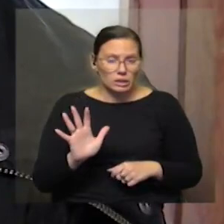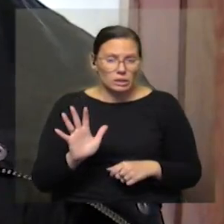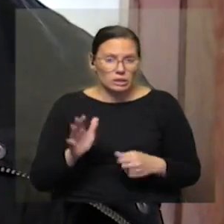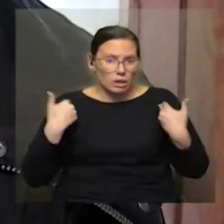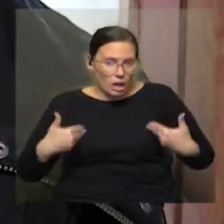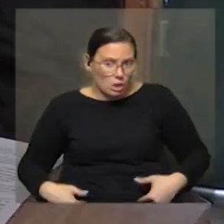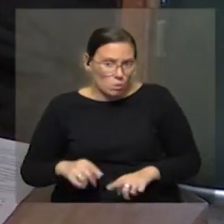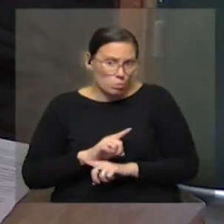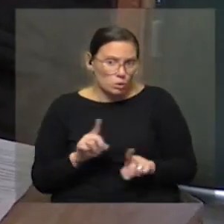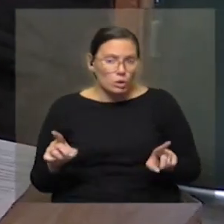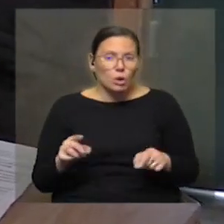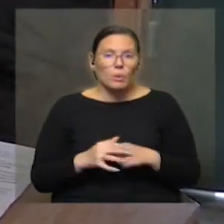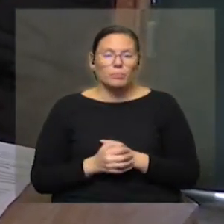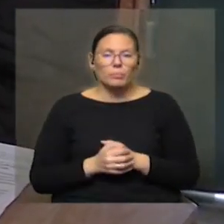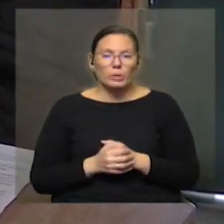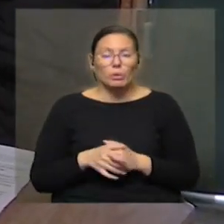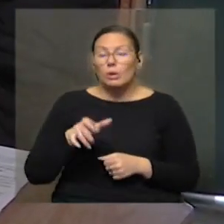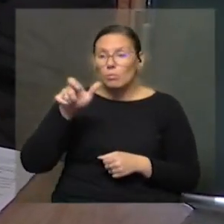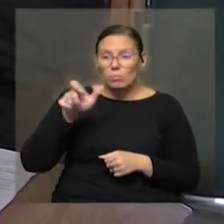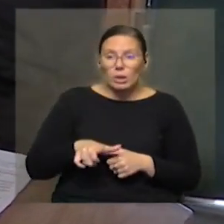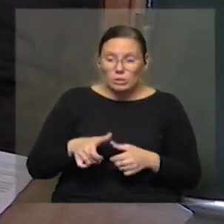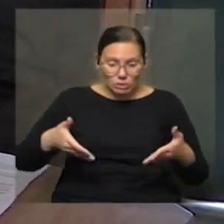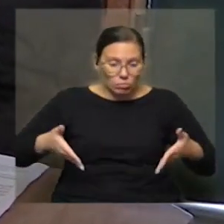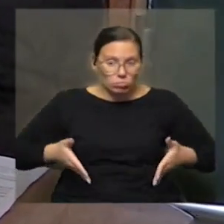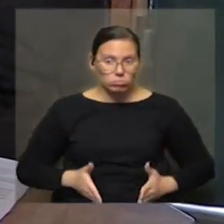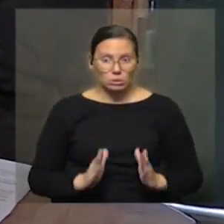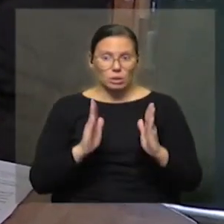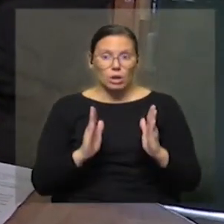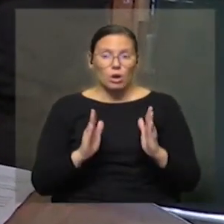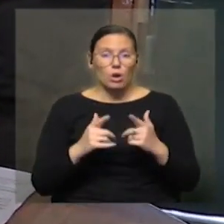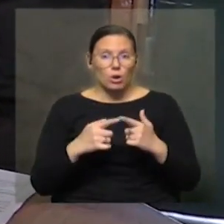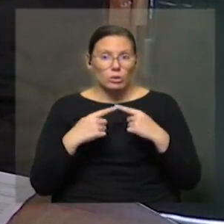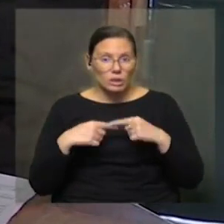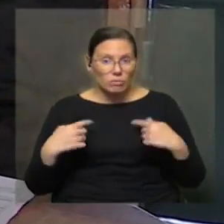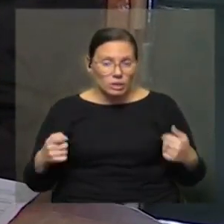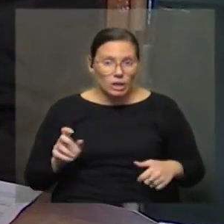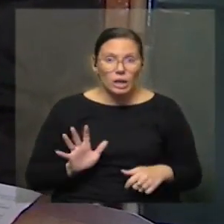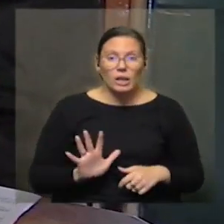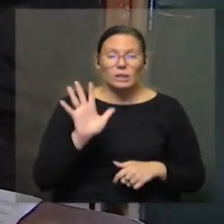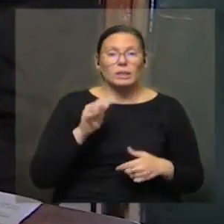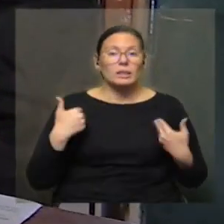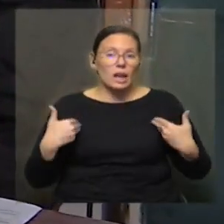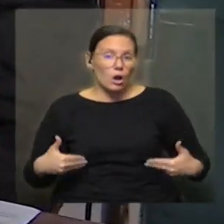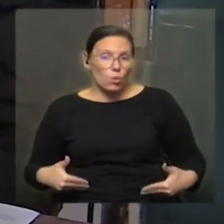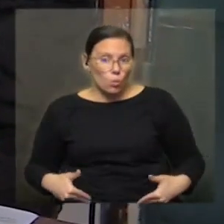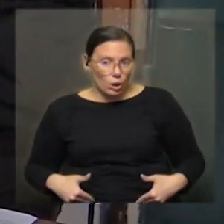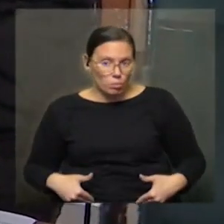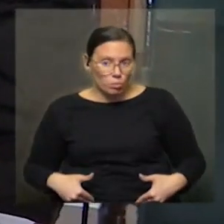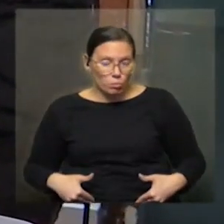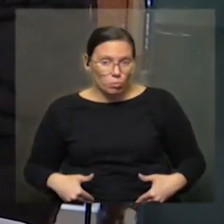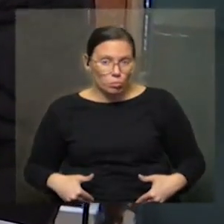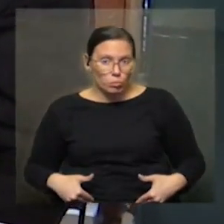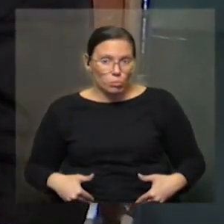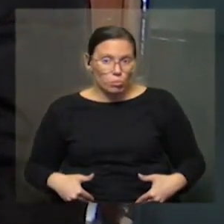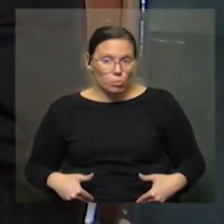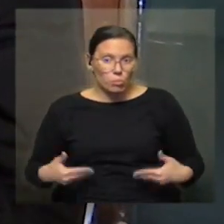sexuales en sí. Cuando una persona nace con variaciones en las características sexuales, por lo general